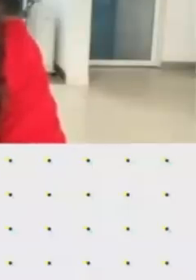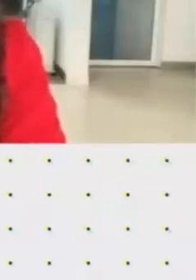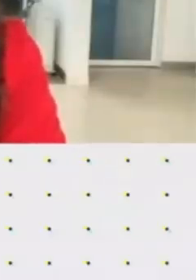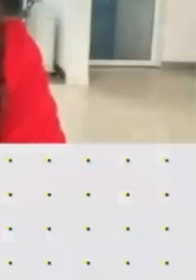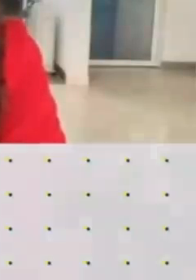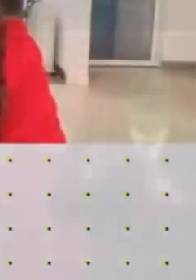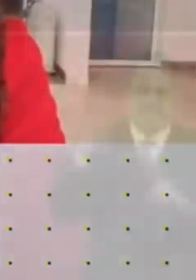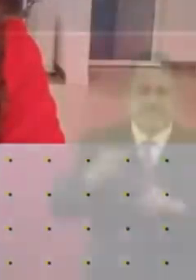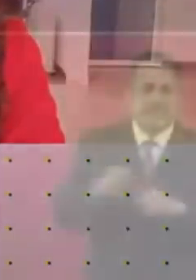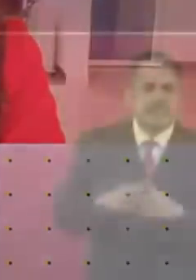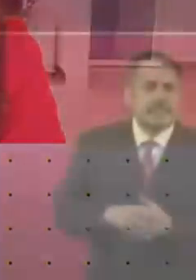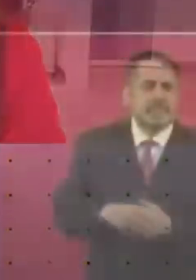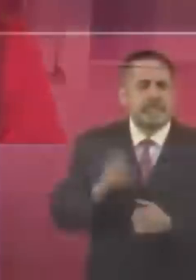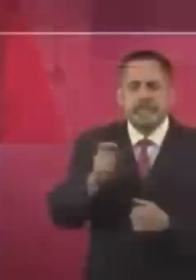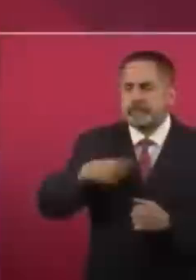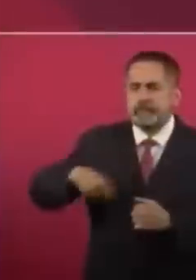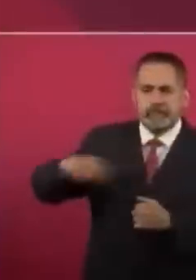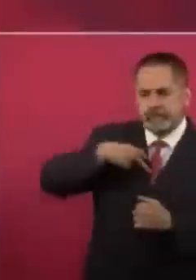México